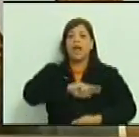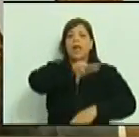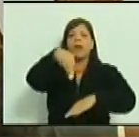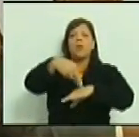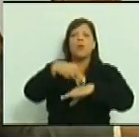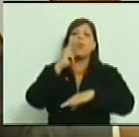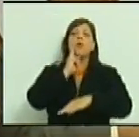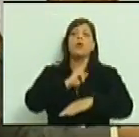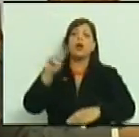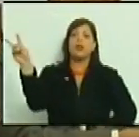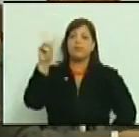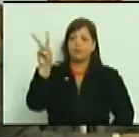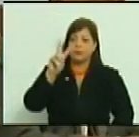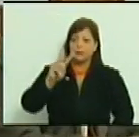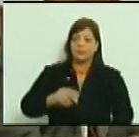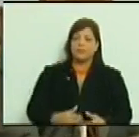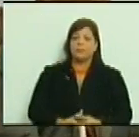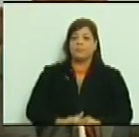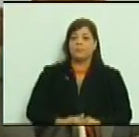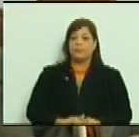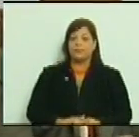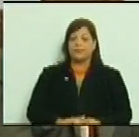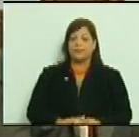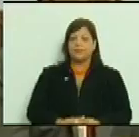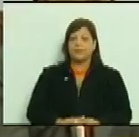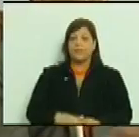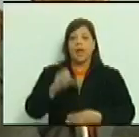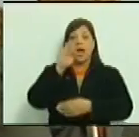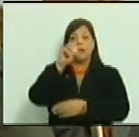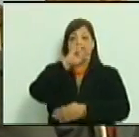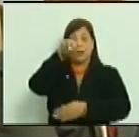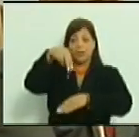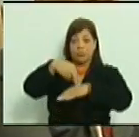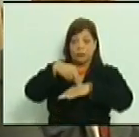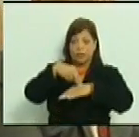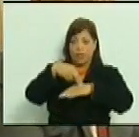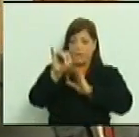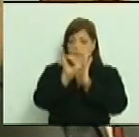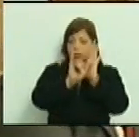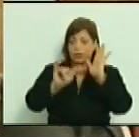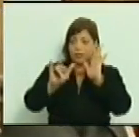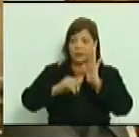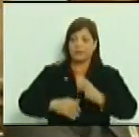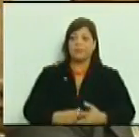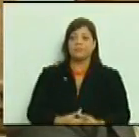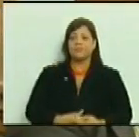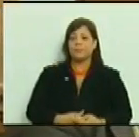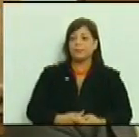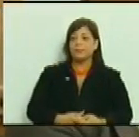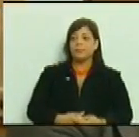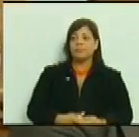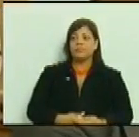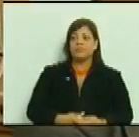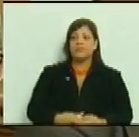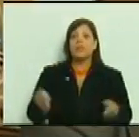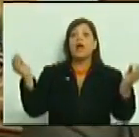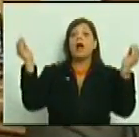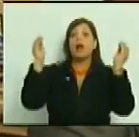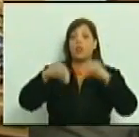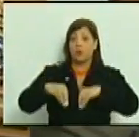República Bolivariana de Venezuela. Asamblea Nacional Constituyente.